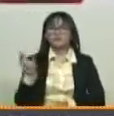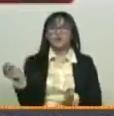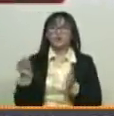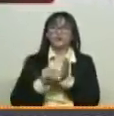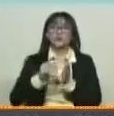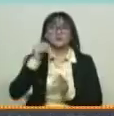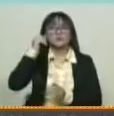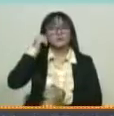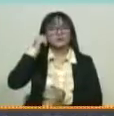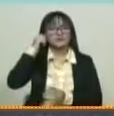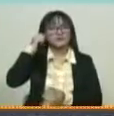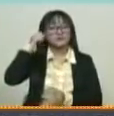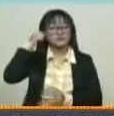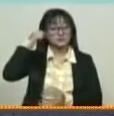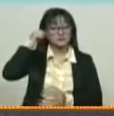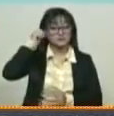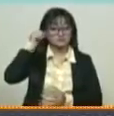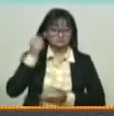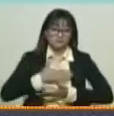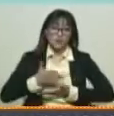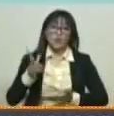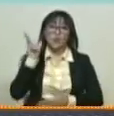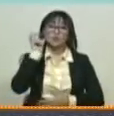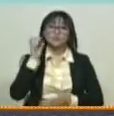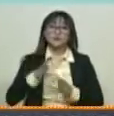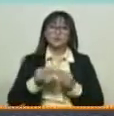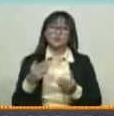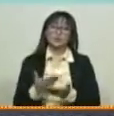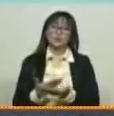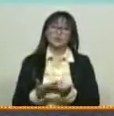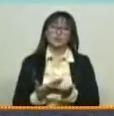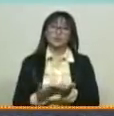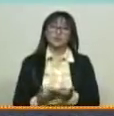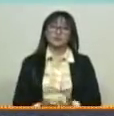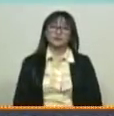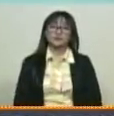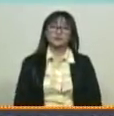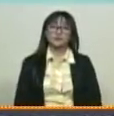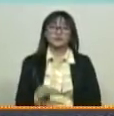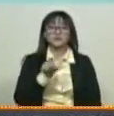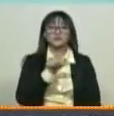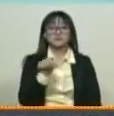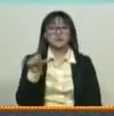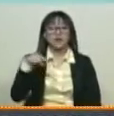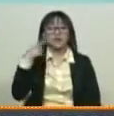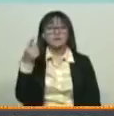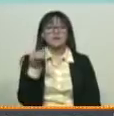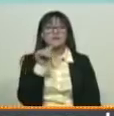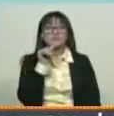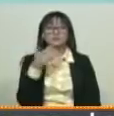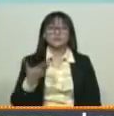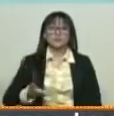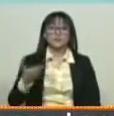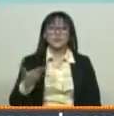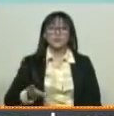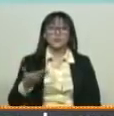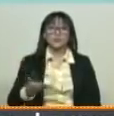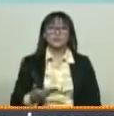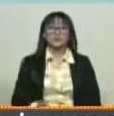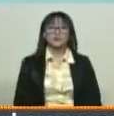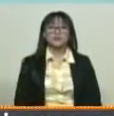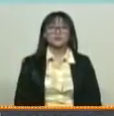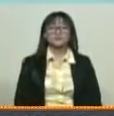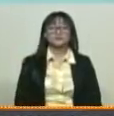acá abiertos a escuchar sus propuestas. Bueno, la semana que viene es una información muy importante y que